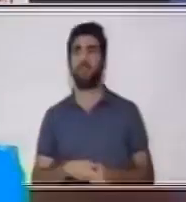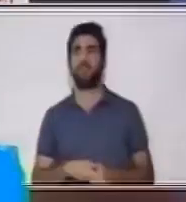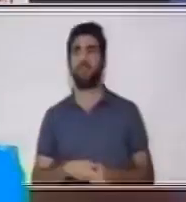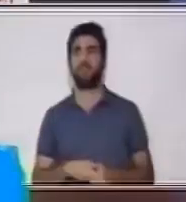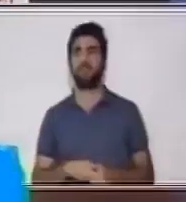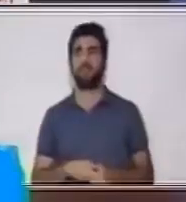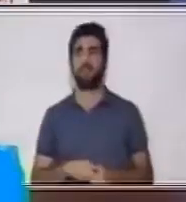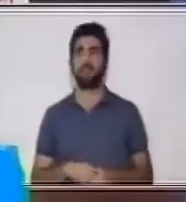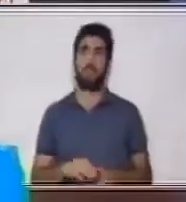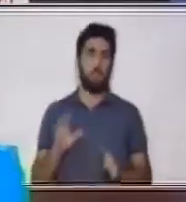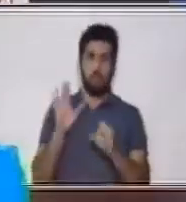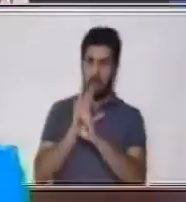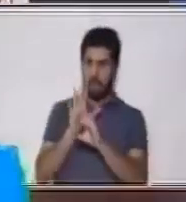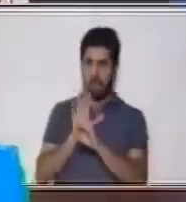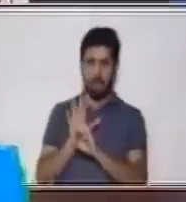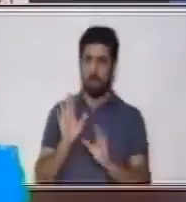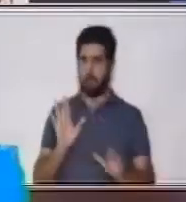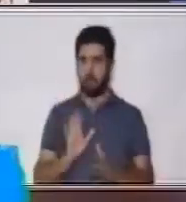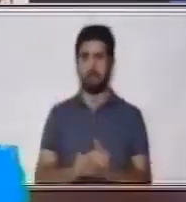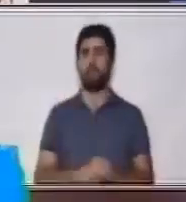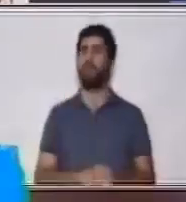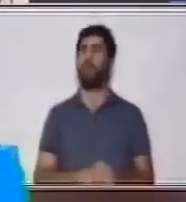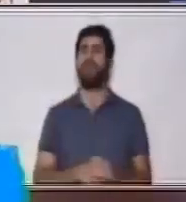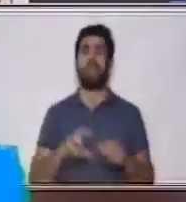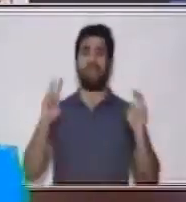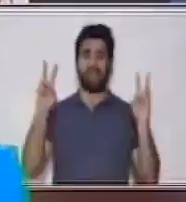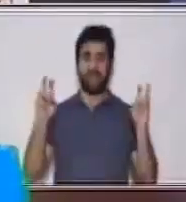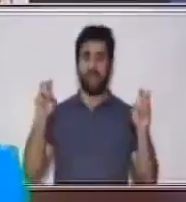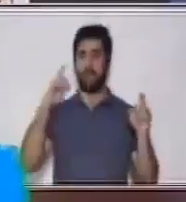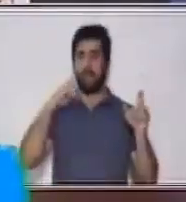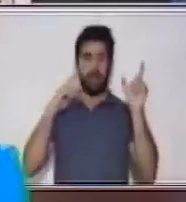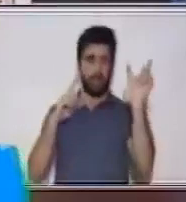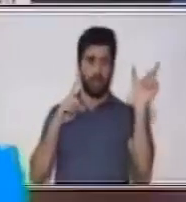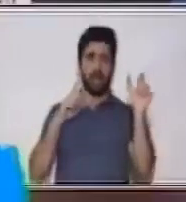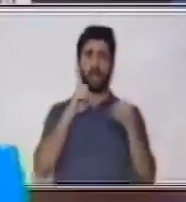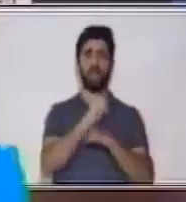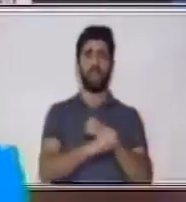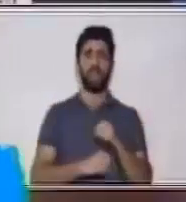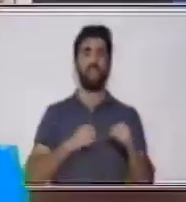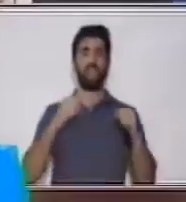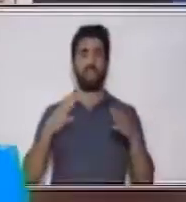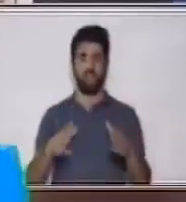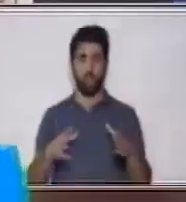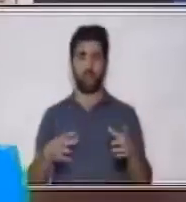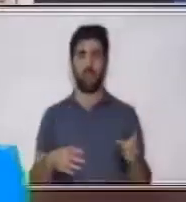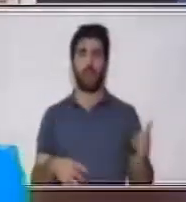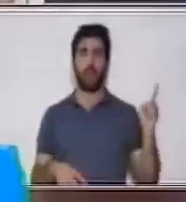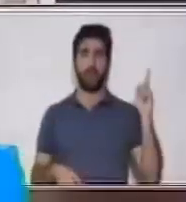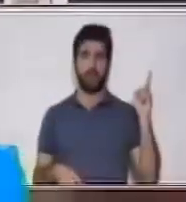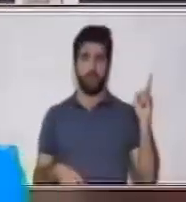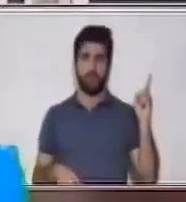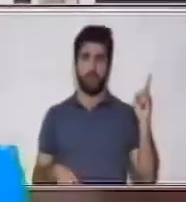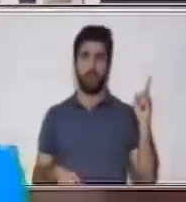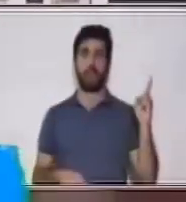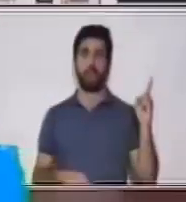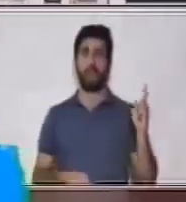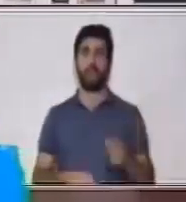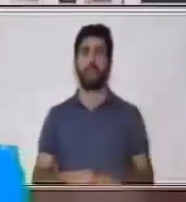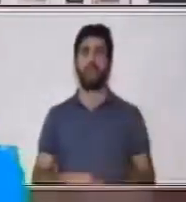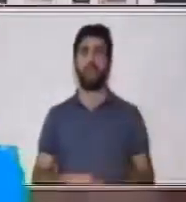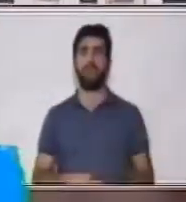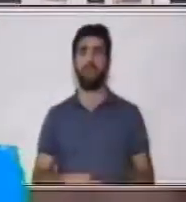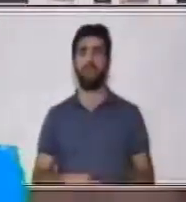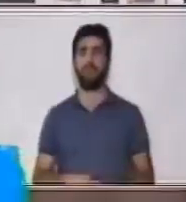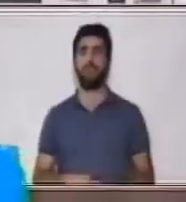Acá en la pizarra tenemos dos campos semánticos. En el primero tenemos